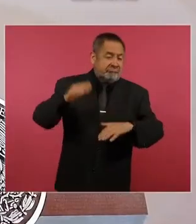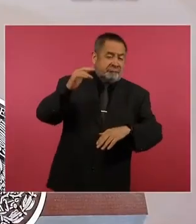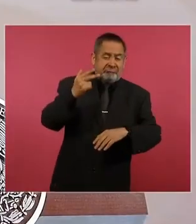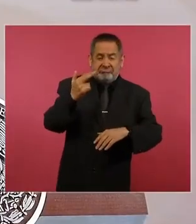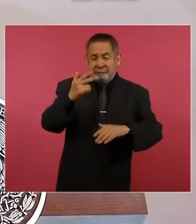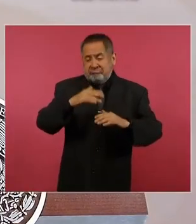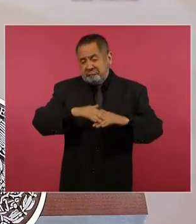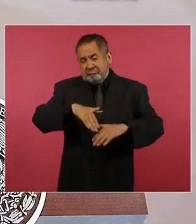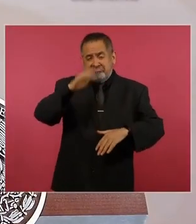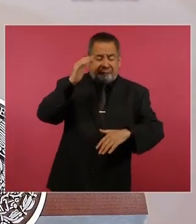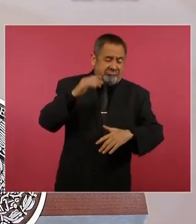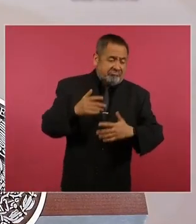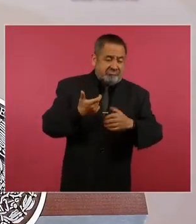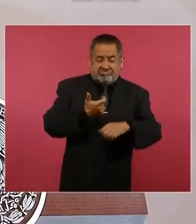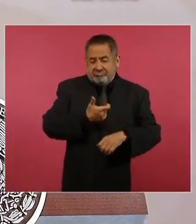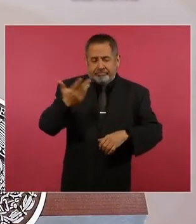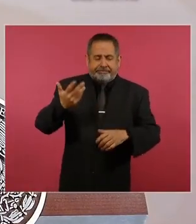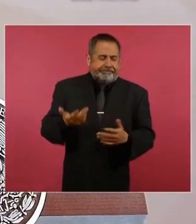30, ¿no?